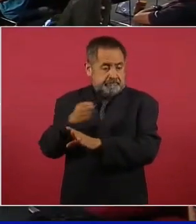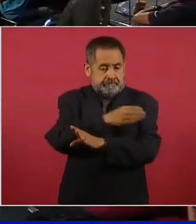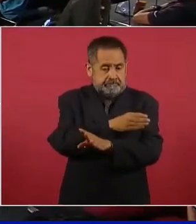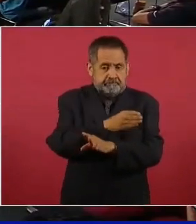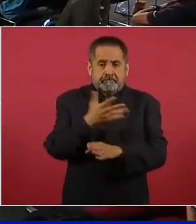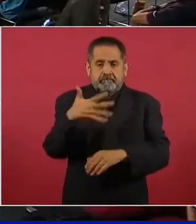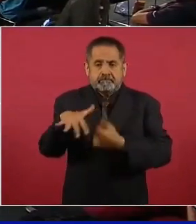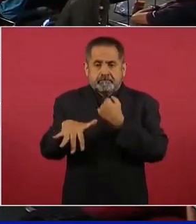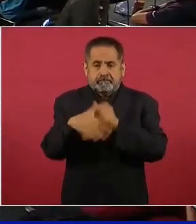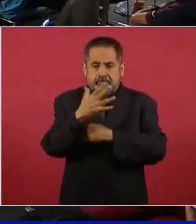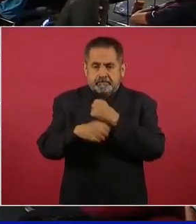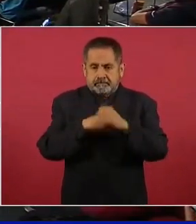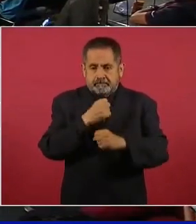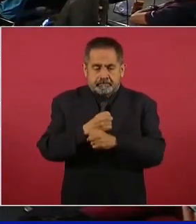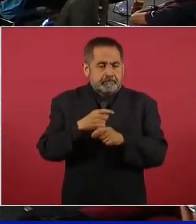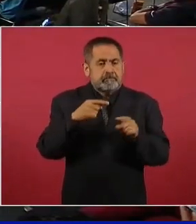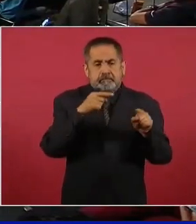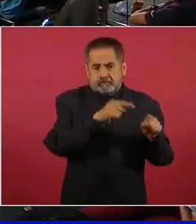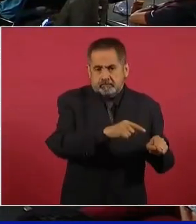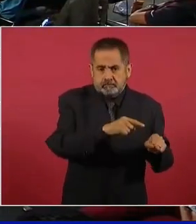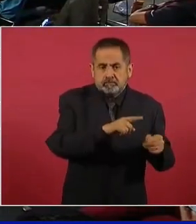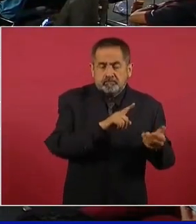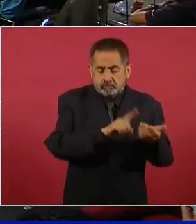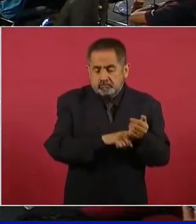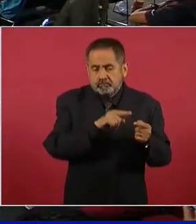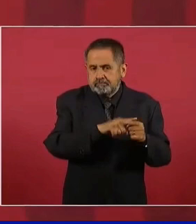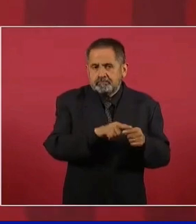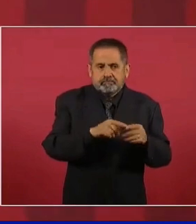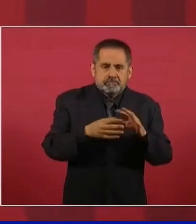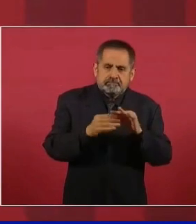Y la revolución de independencia